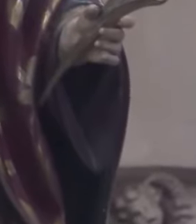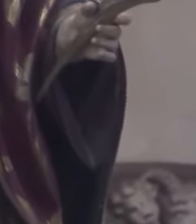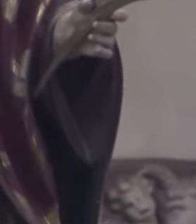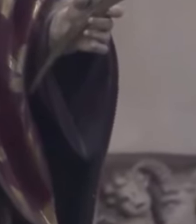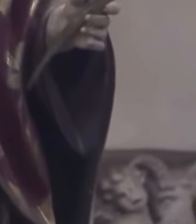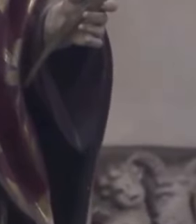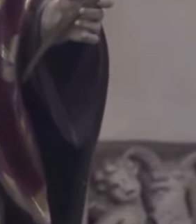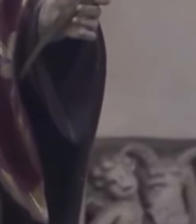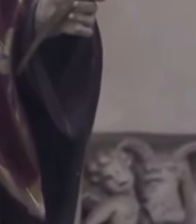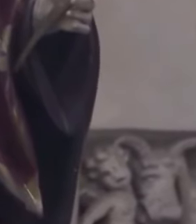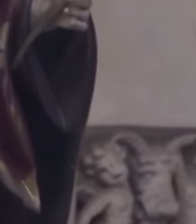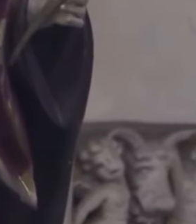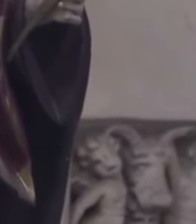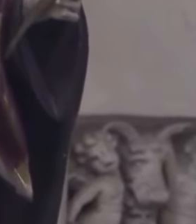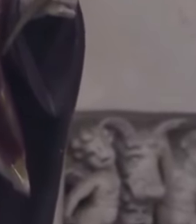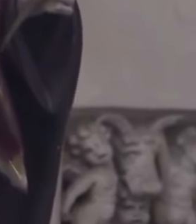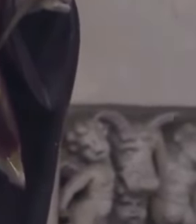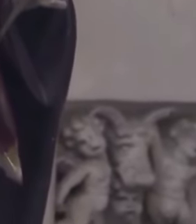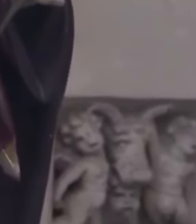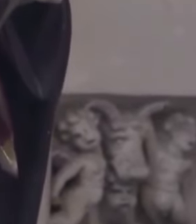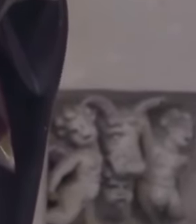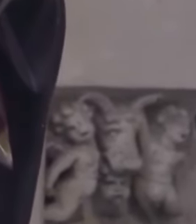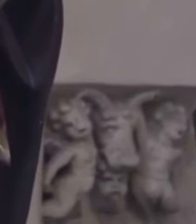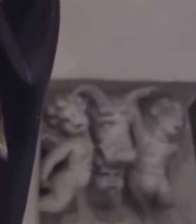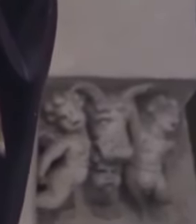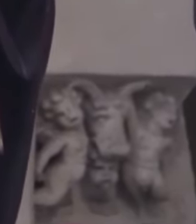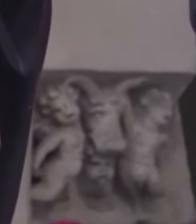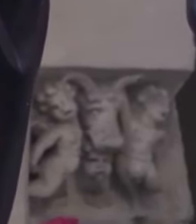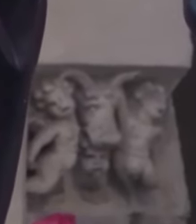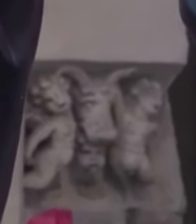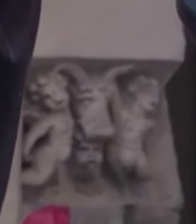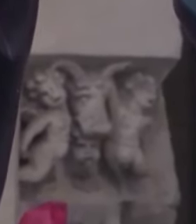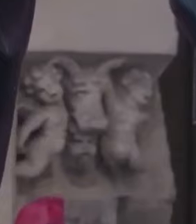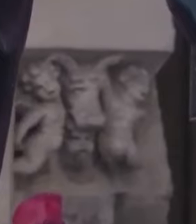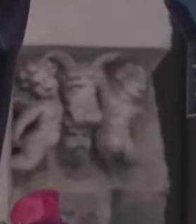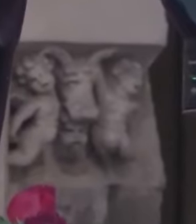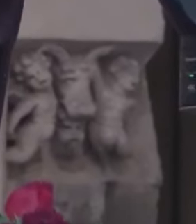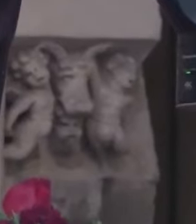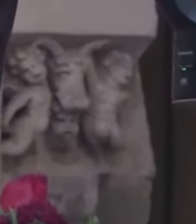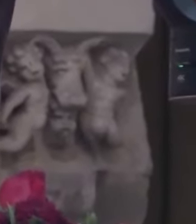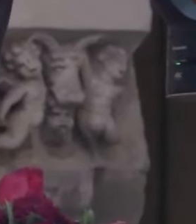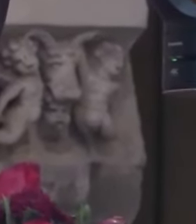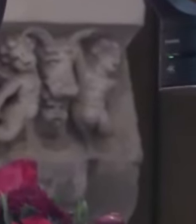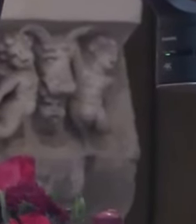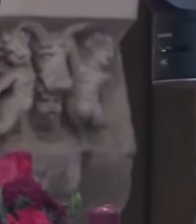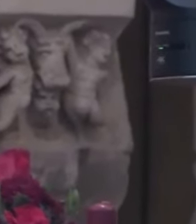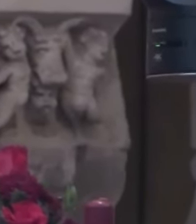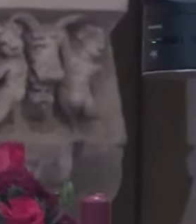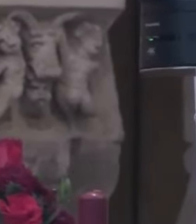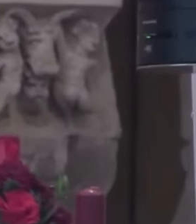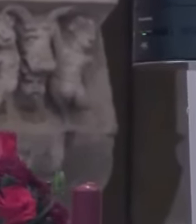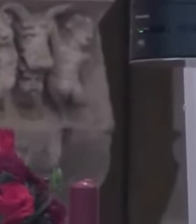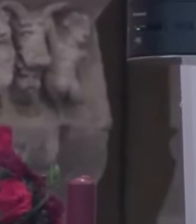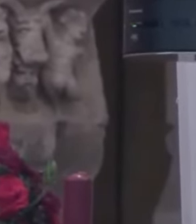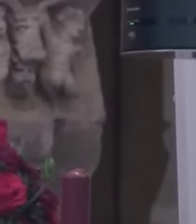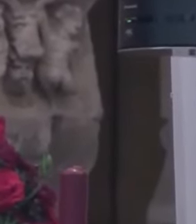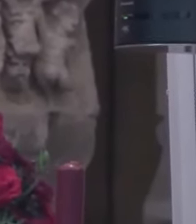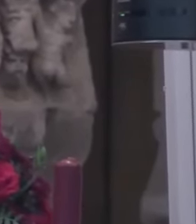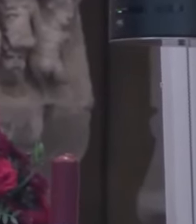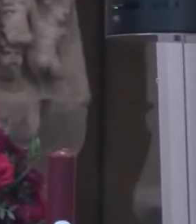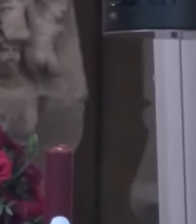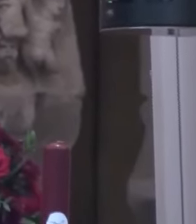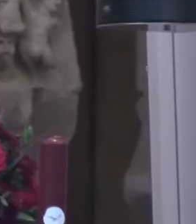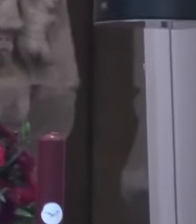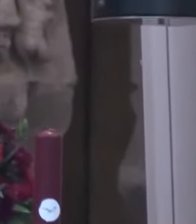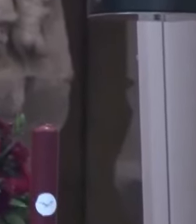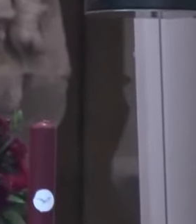lados es color de martirio de amor de amor que construye de espíritu